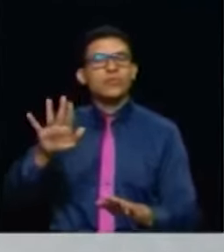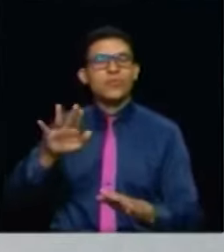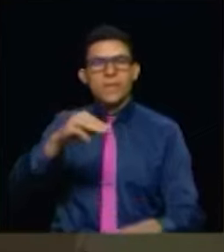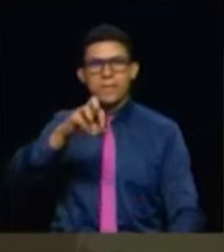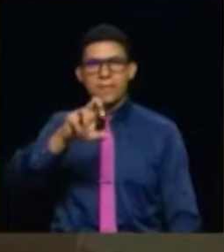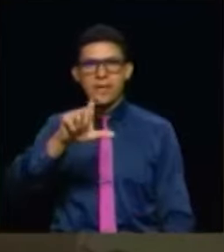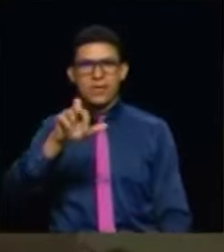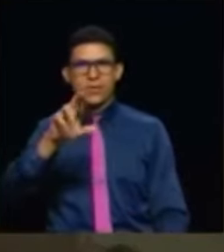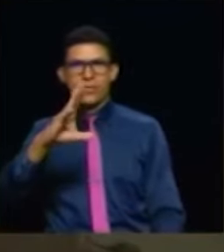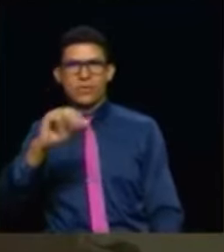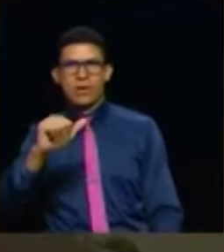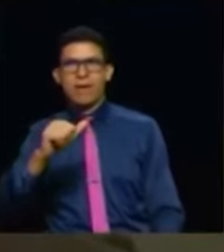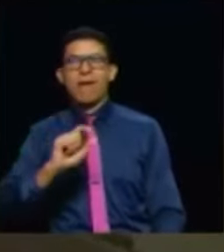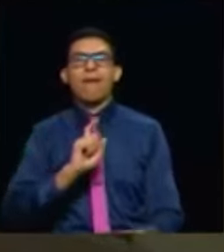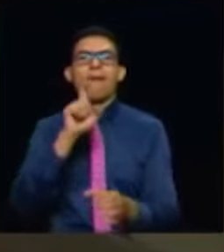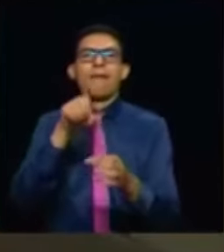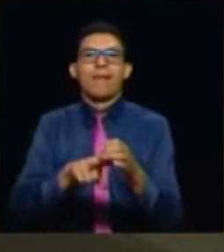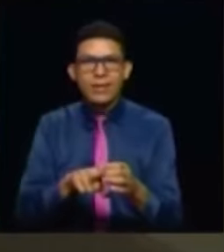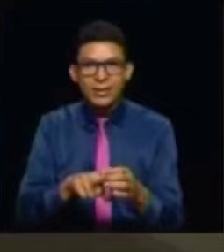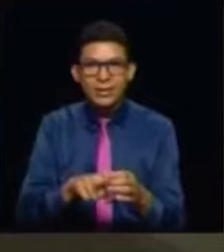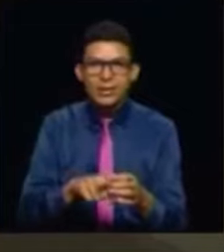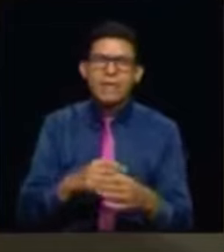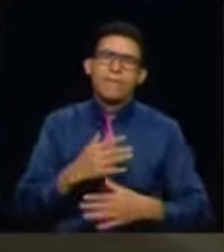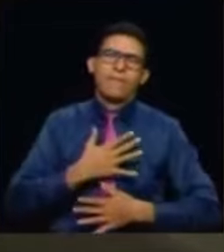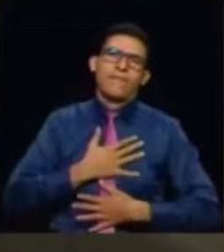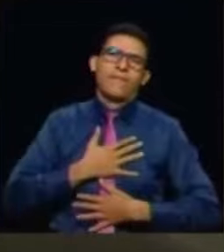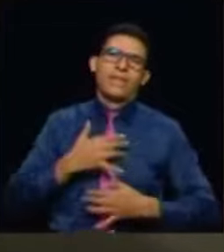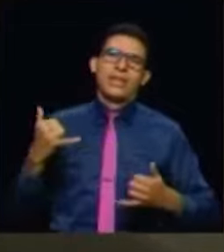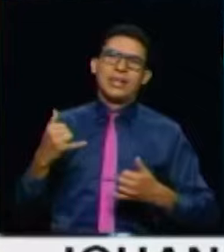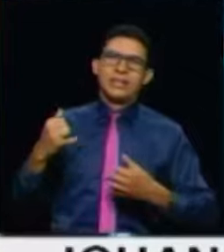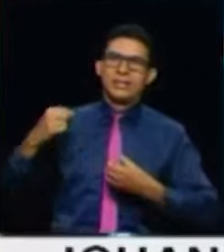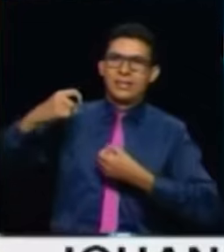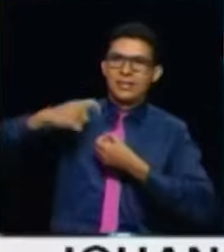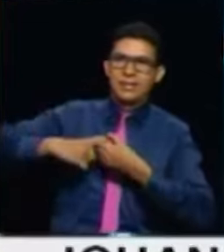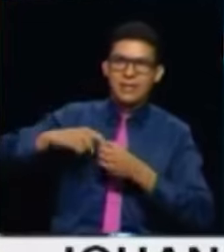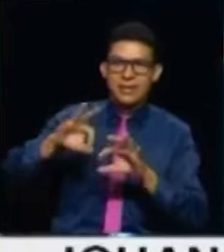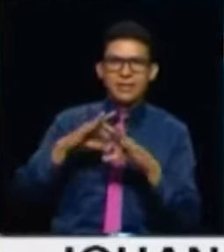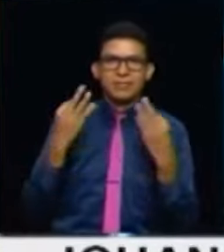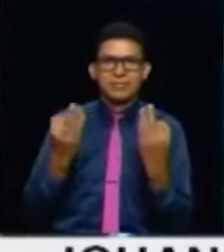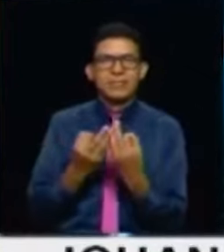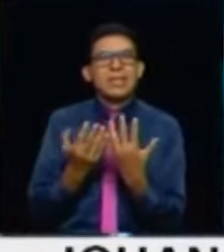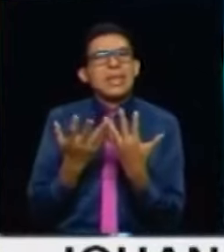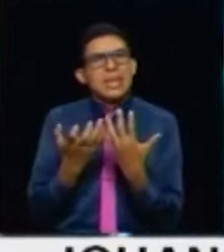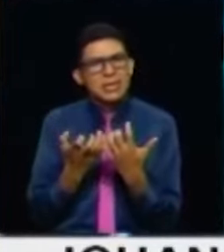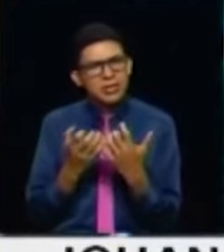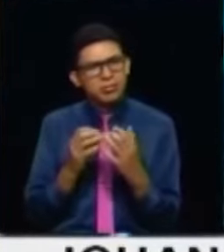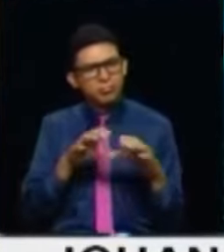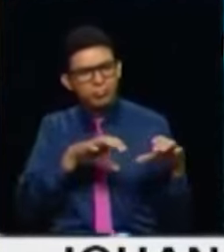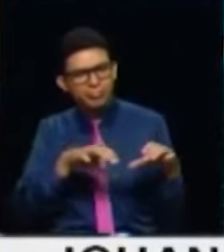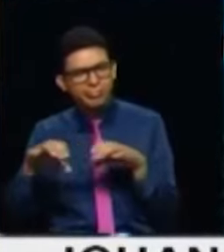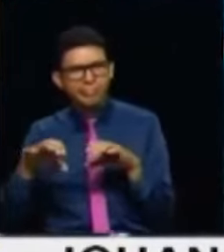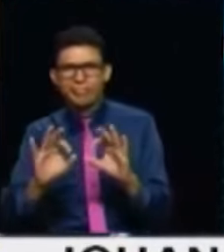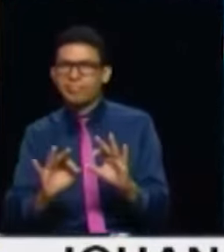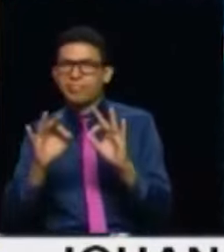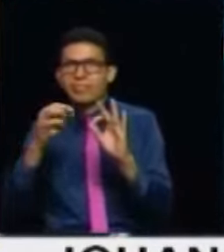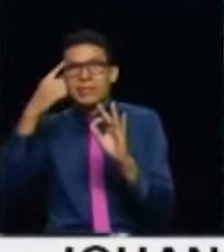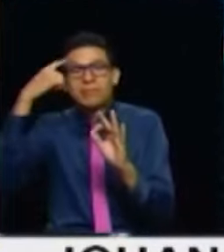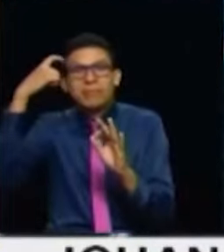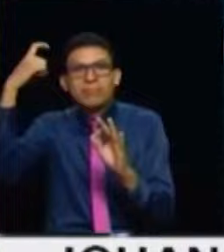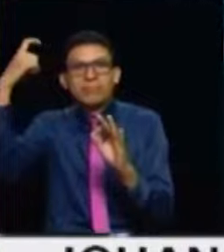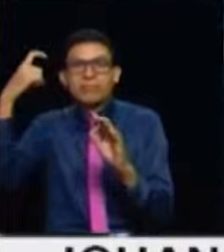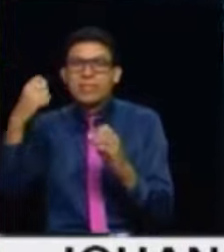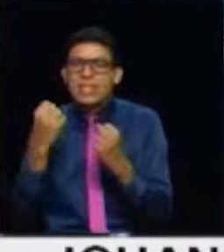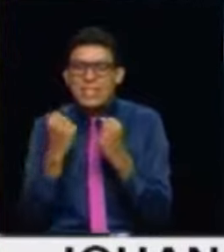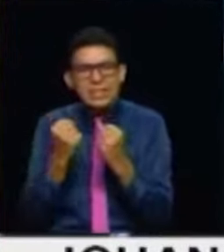Mallorca. Muy feliz de poder hacer parte de esta gran familia, deseando hacer una excelente temporada y con mucha ilusión y hambre